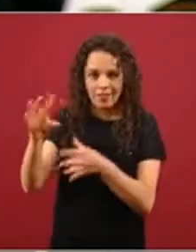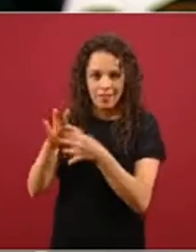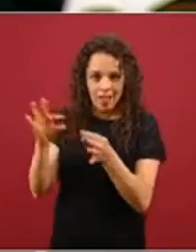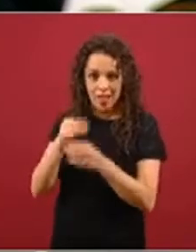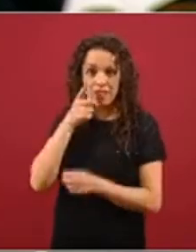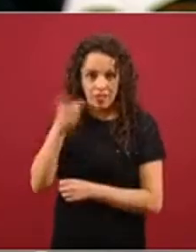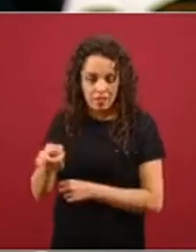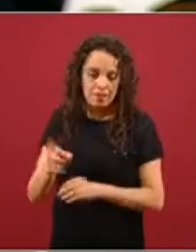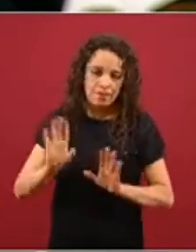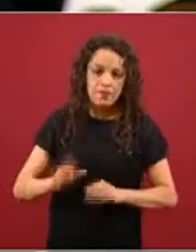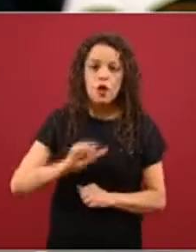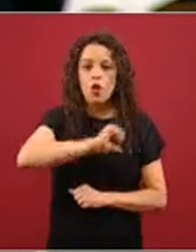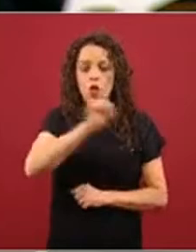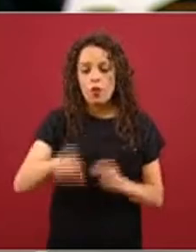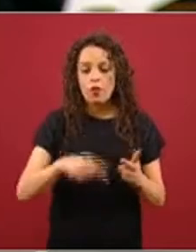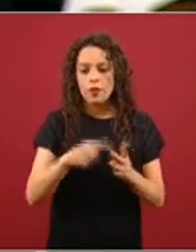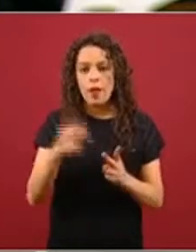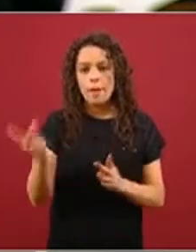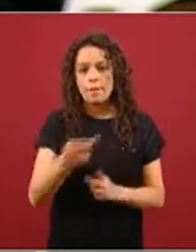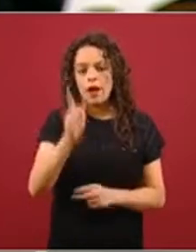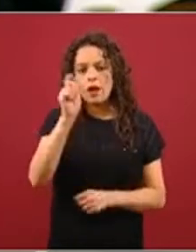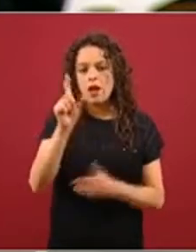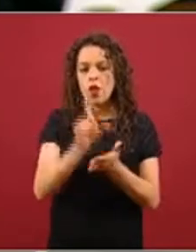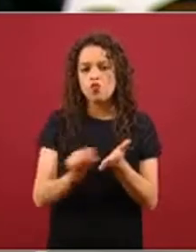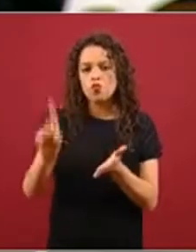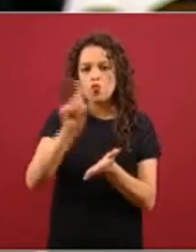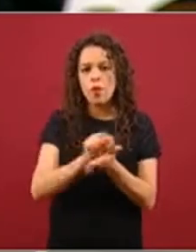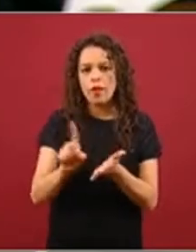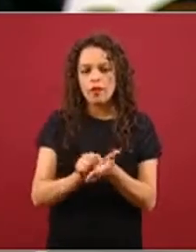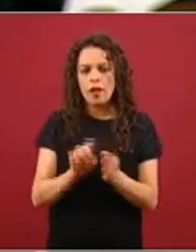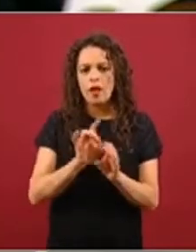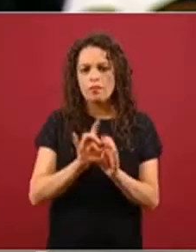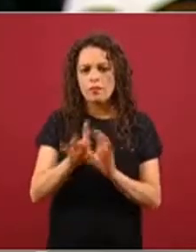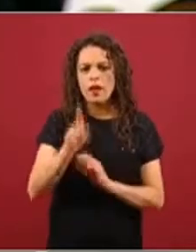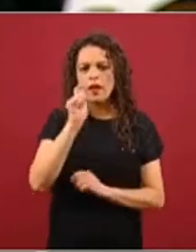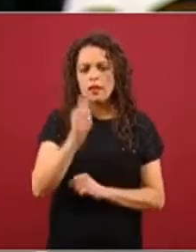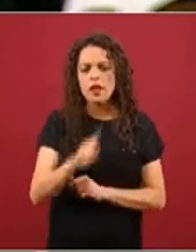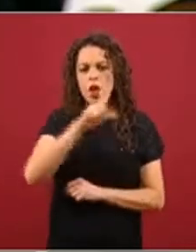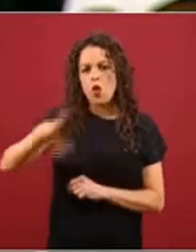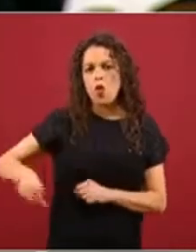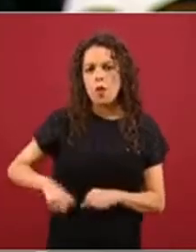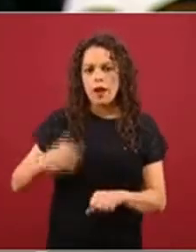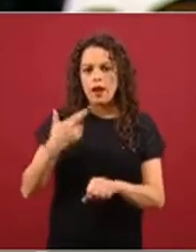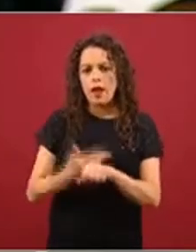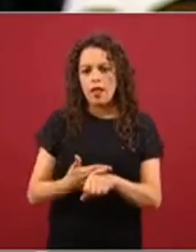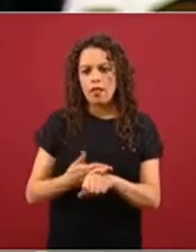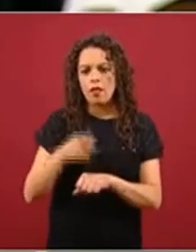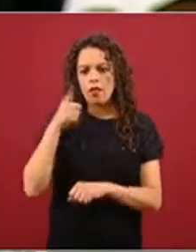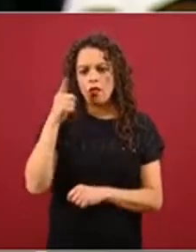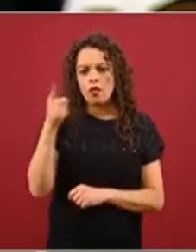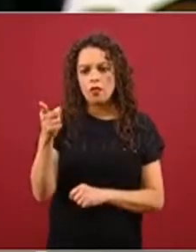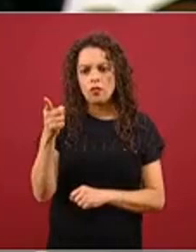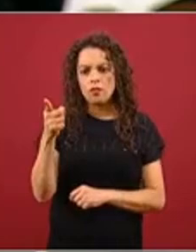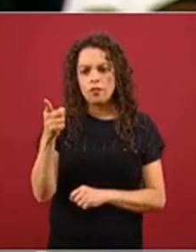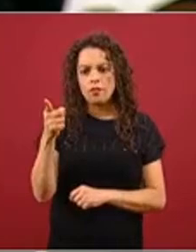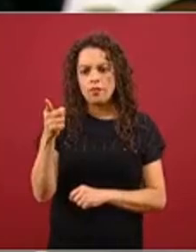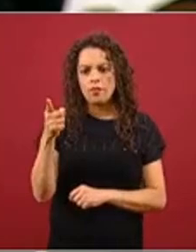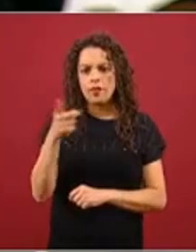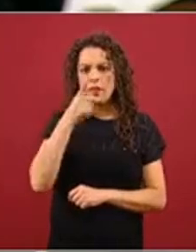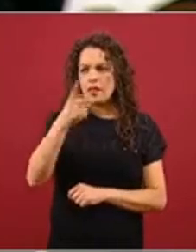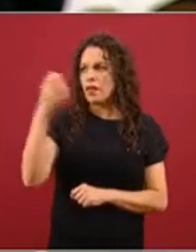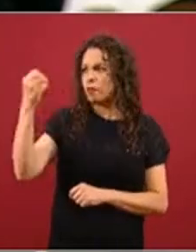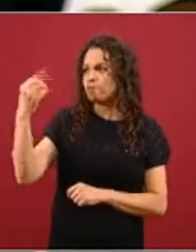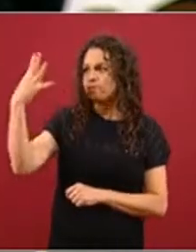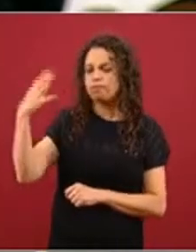preguntarle, en el tuit del gobernador del Estado de México mencionó que el Estado, esta entidad, pasa naranja, y ahorita lo acabamos de